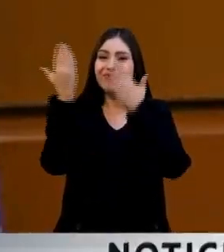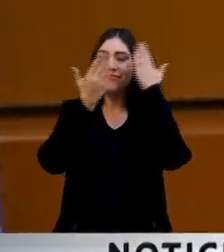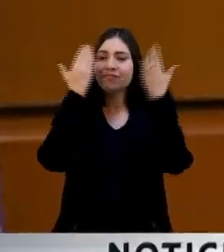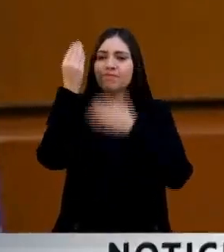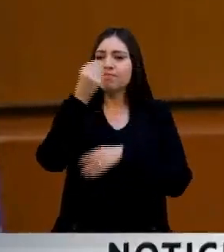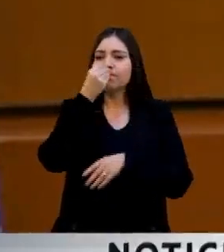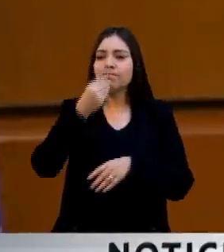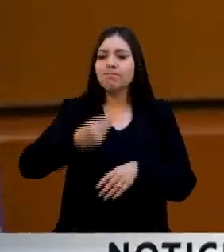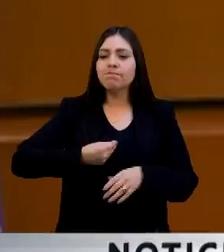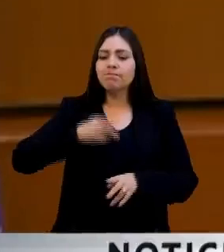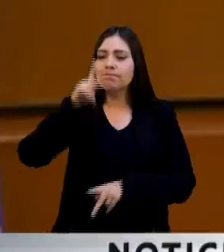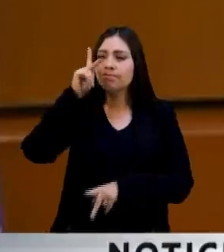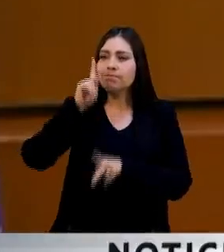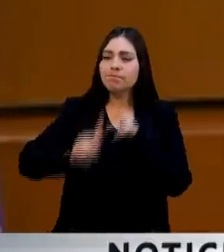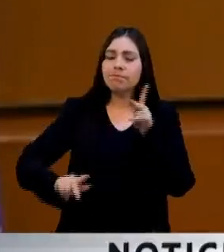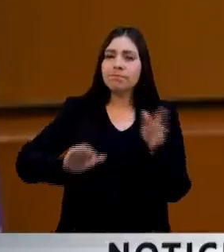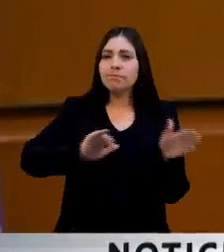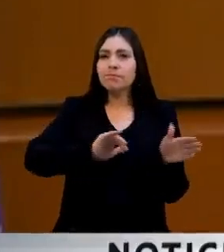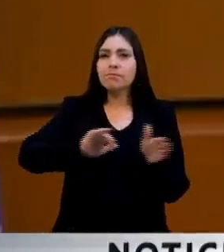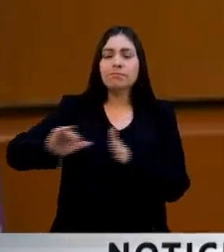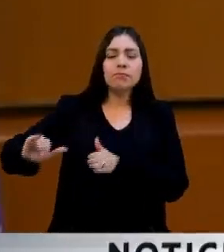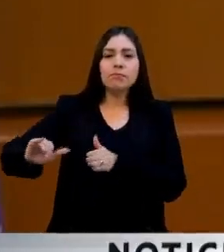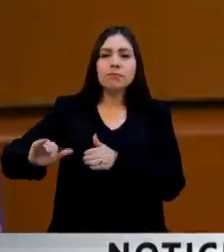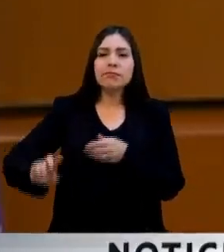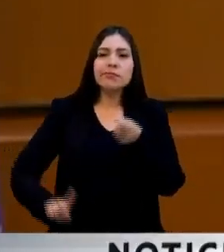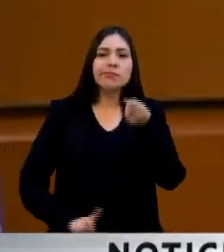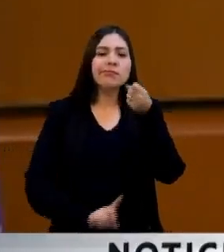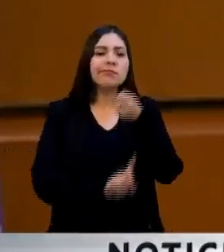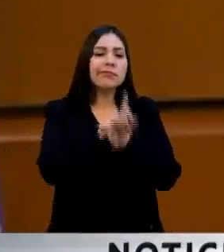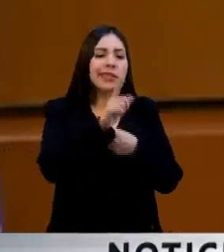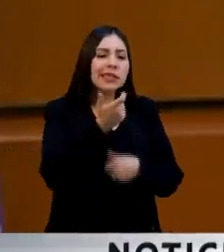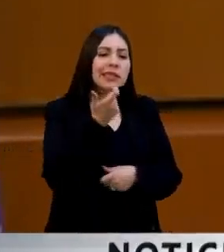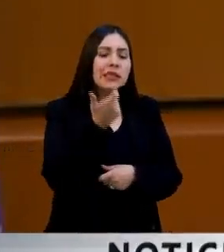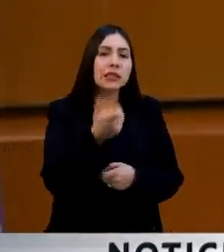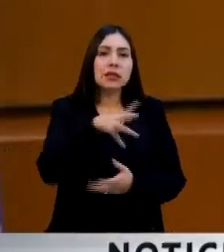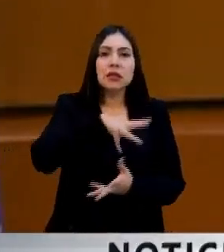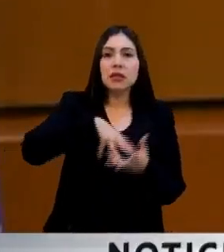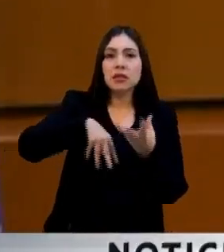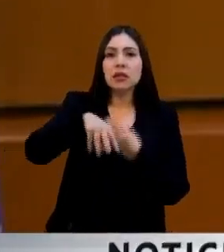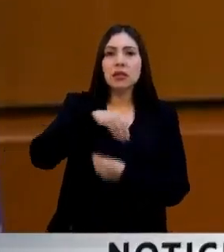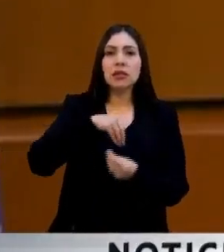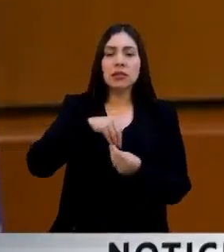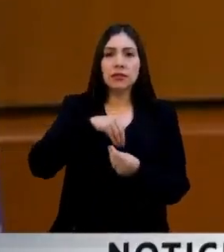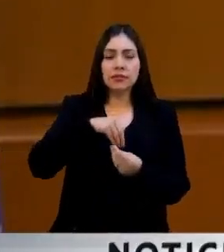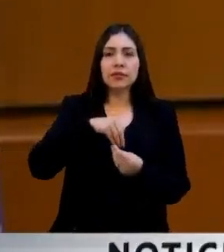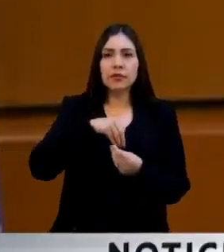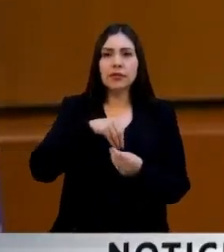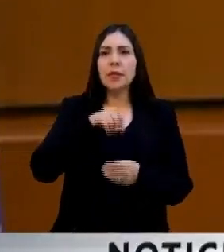a complicaciones en sus condiciones socioeconómicas.